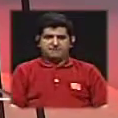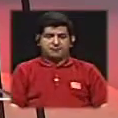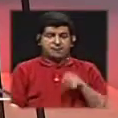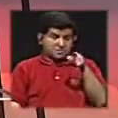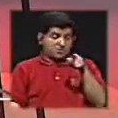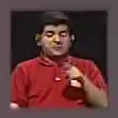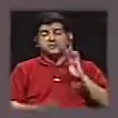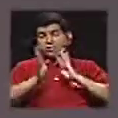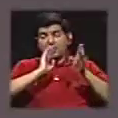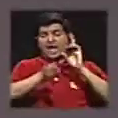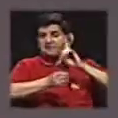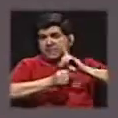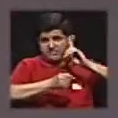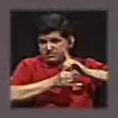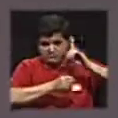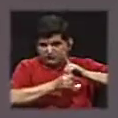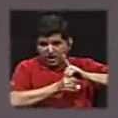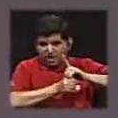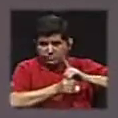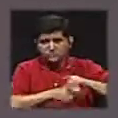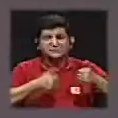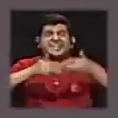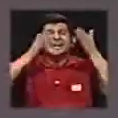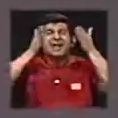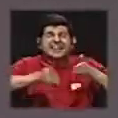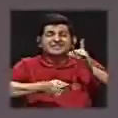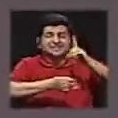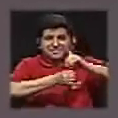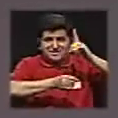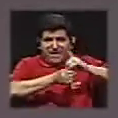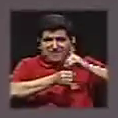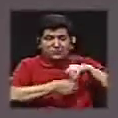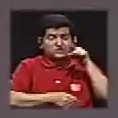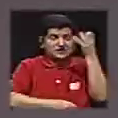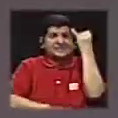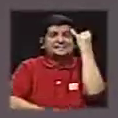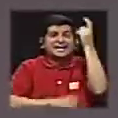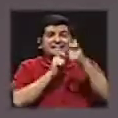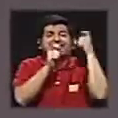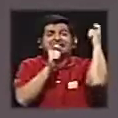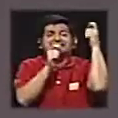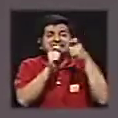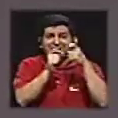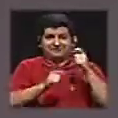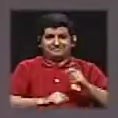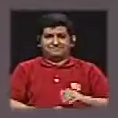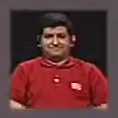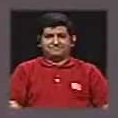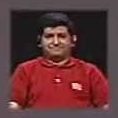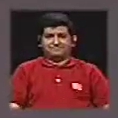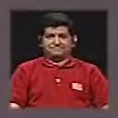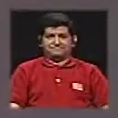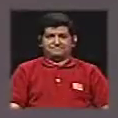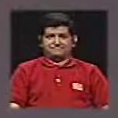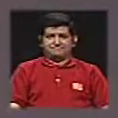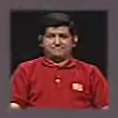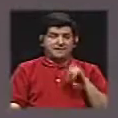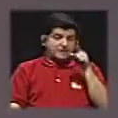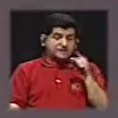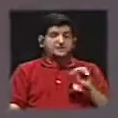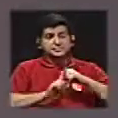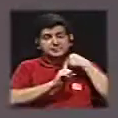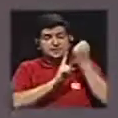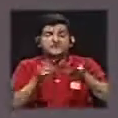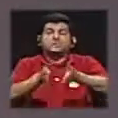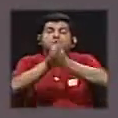él se refiere a diputados, a candidatos, a diputados, es ese punto concreto el que toca. Y eso es lo que lo lleva